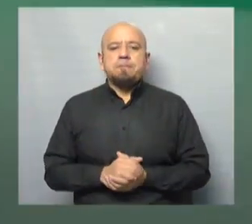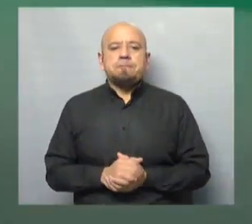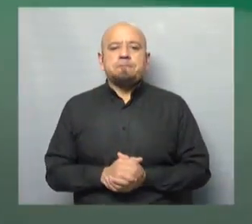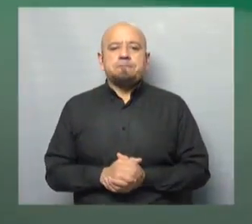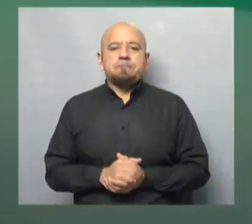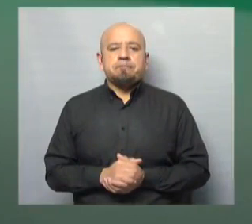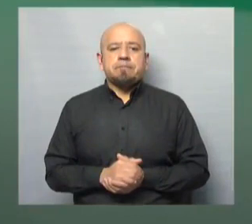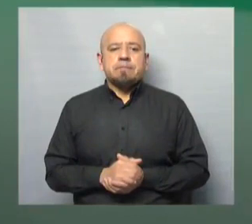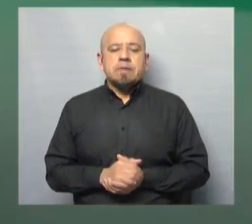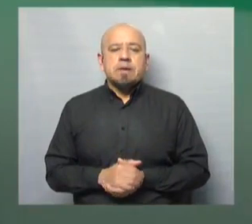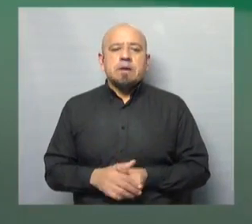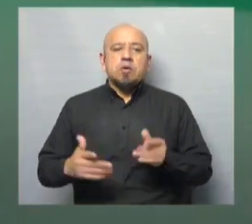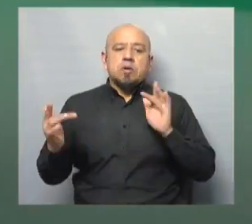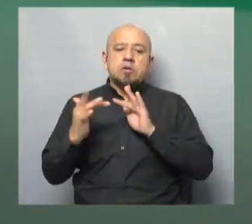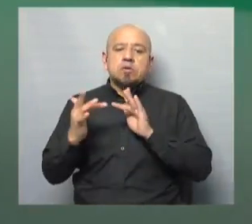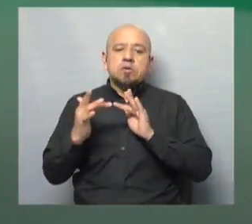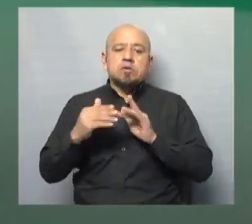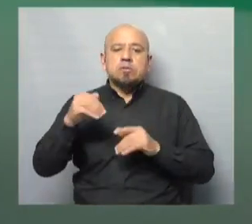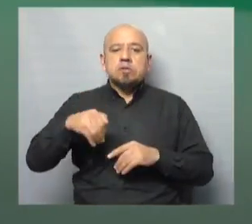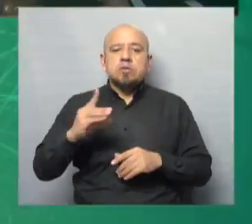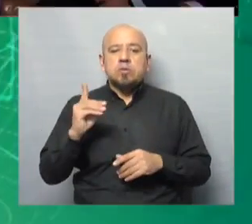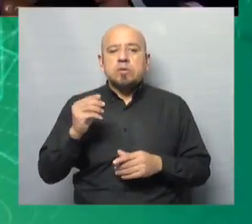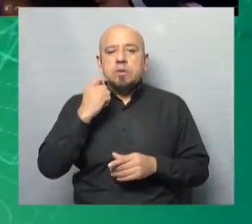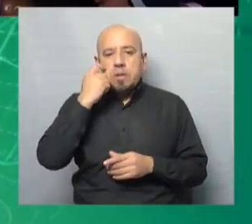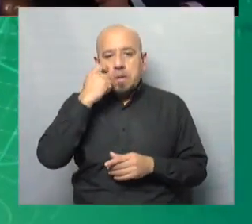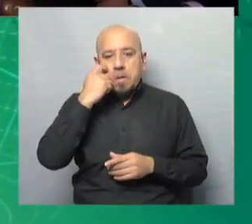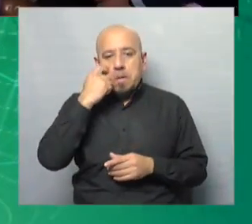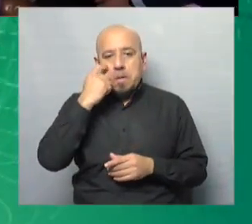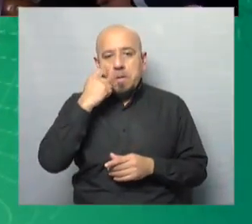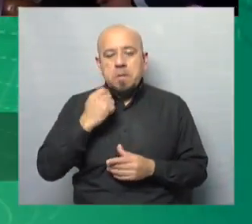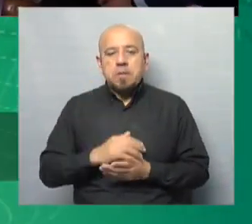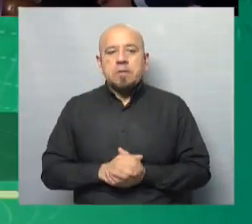ahora de móvil en vivo es cierto martín duarte pronto adelante martín